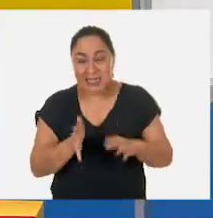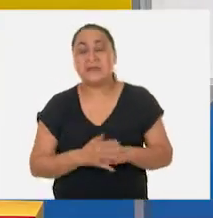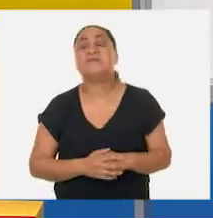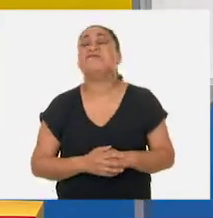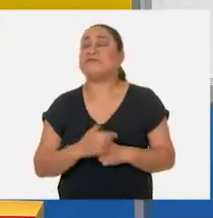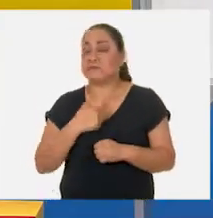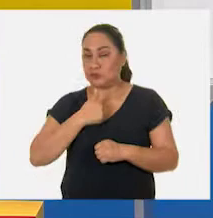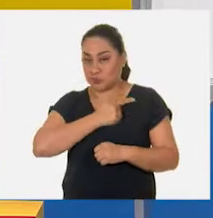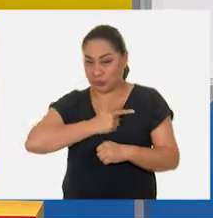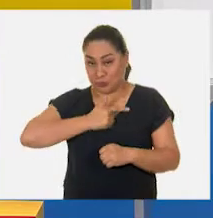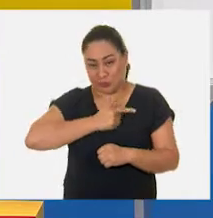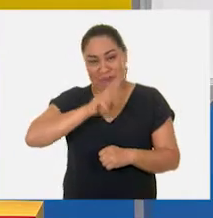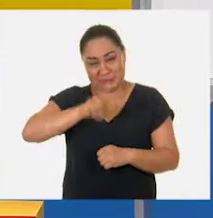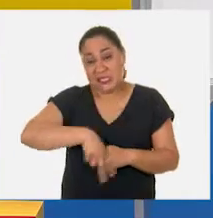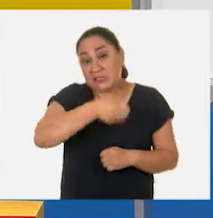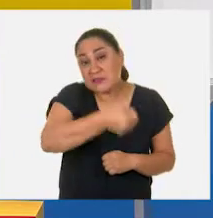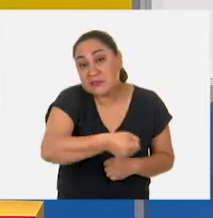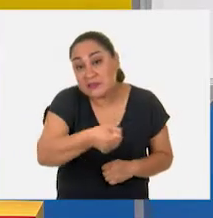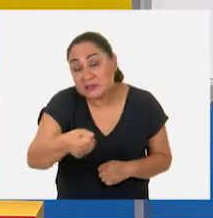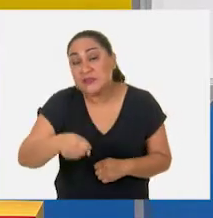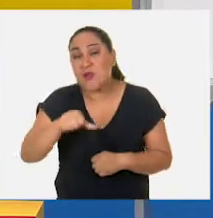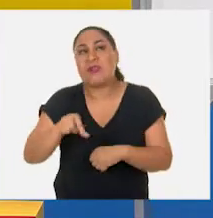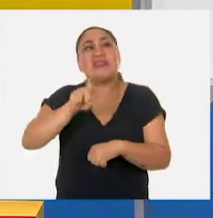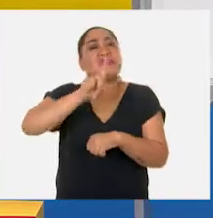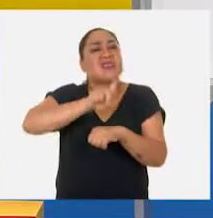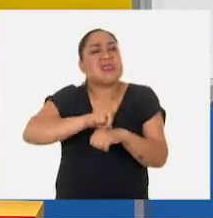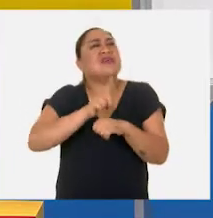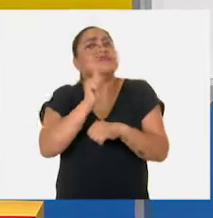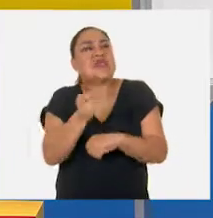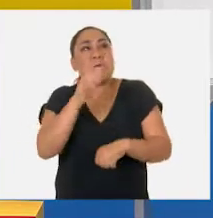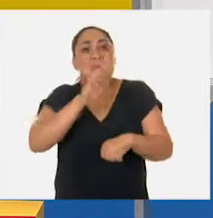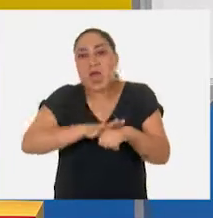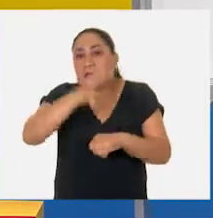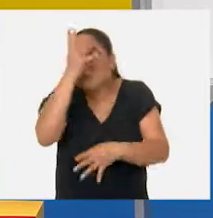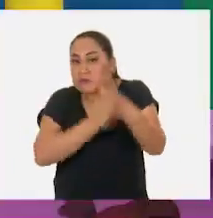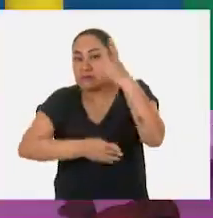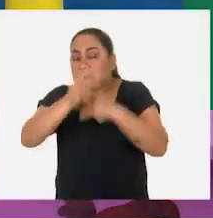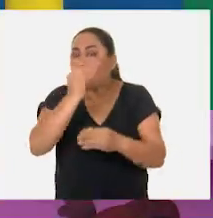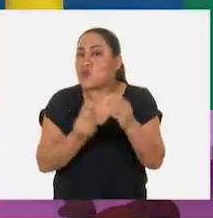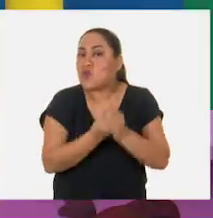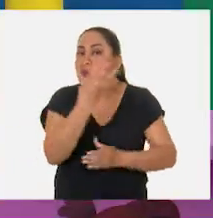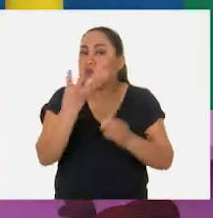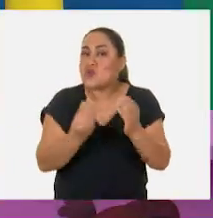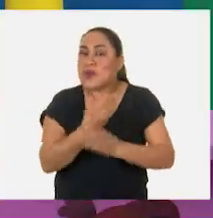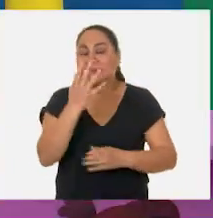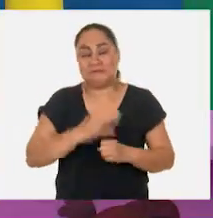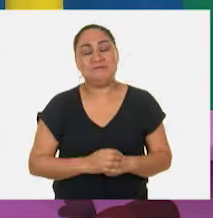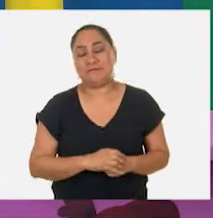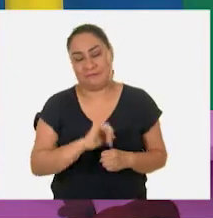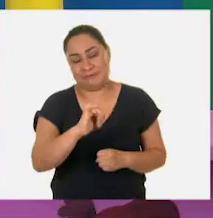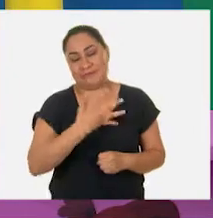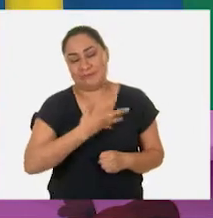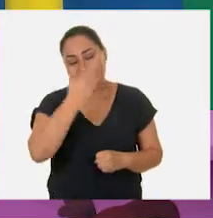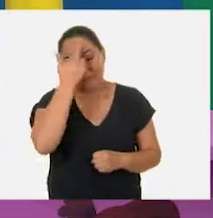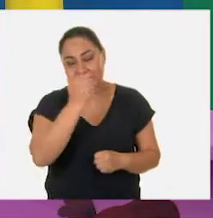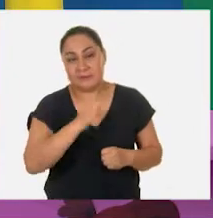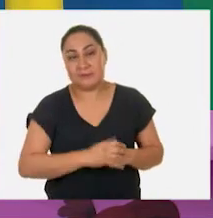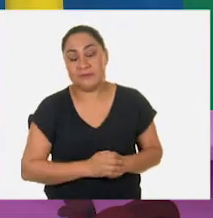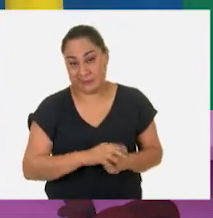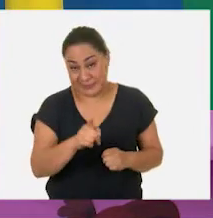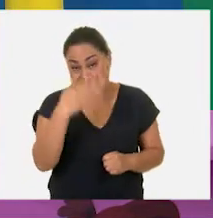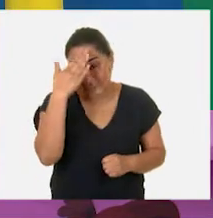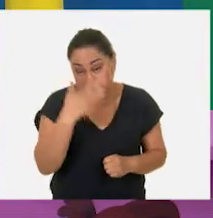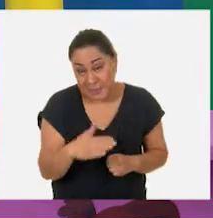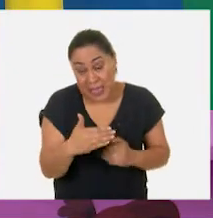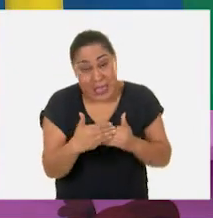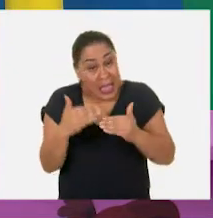me da mucho gusto saludarles, porque es un día más en el que aprenderemos cosas nuevas. Exactamente. Y como sabemos, antes de